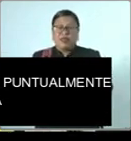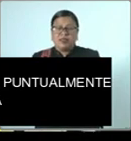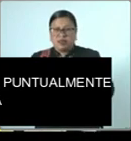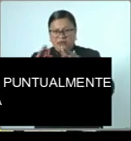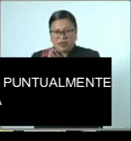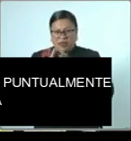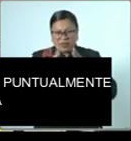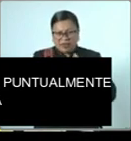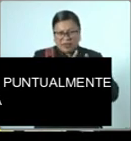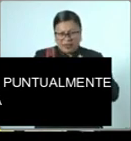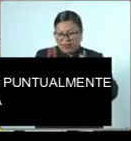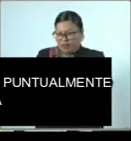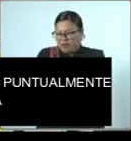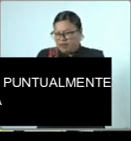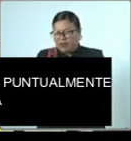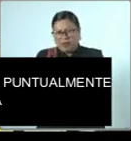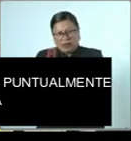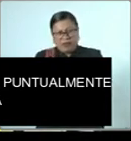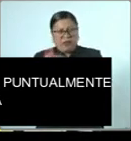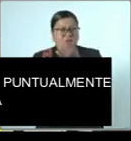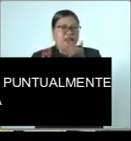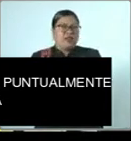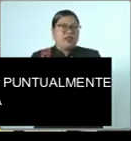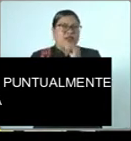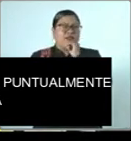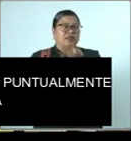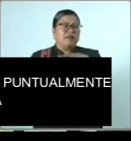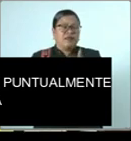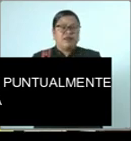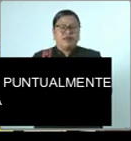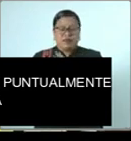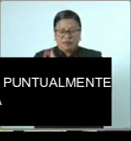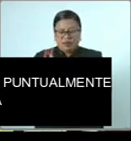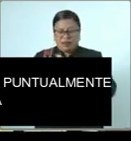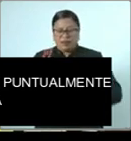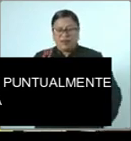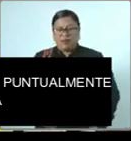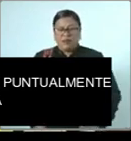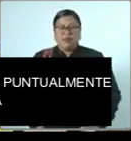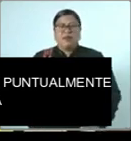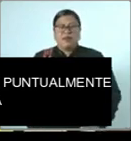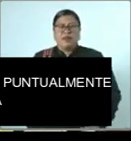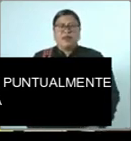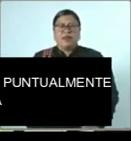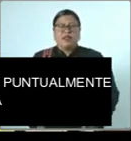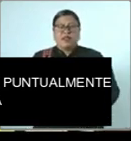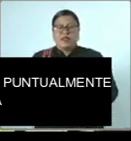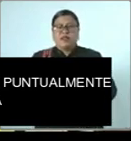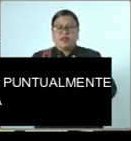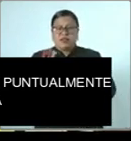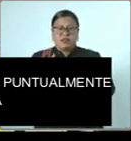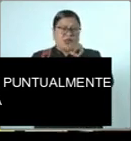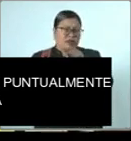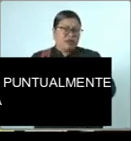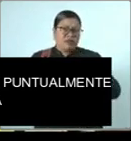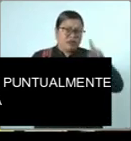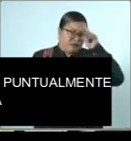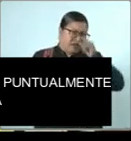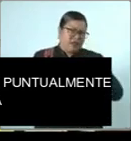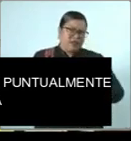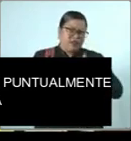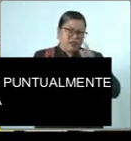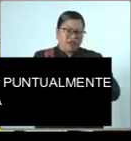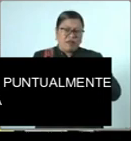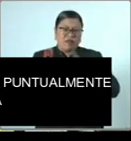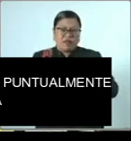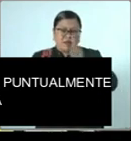viviendas. La Guardia Nacional y el mismo presidente municipal y los pobladores ayudaron a la limpieza de la